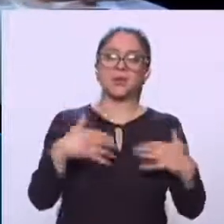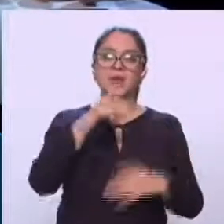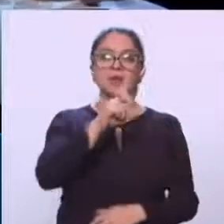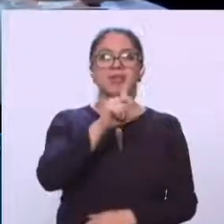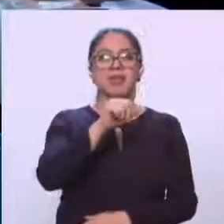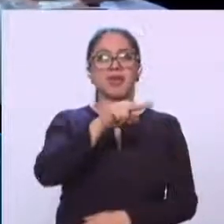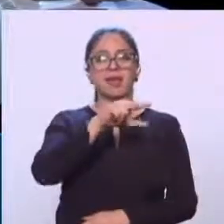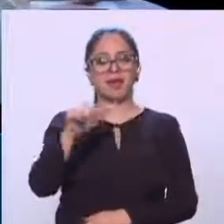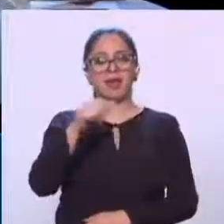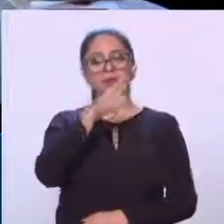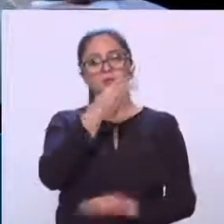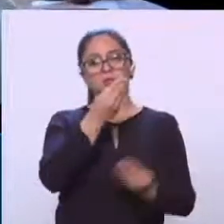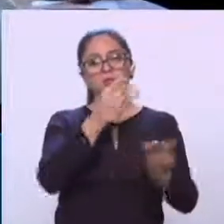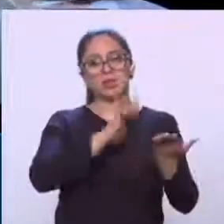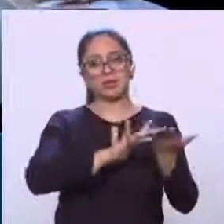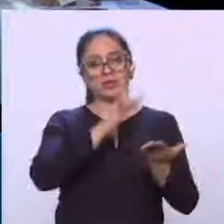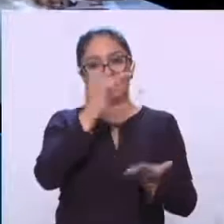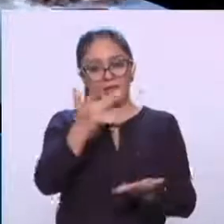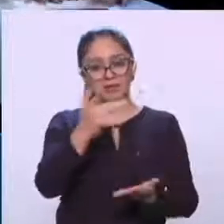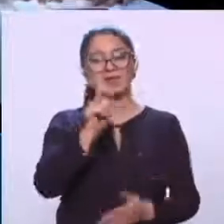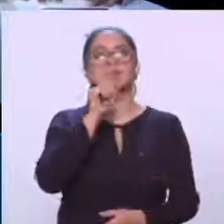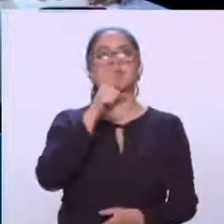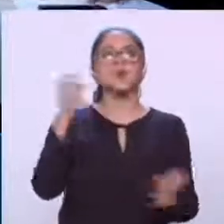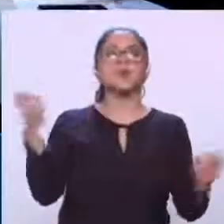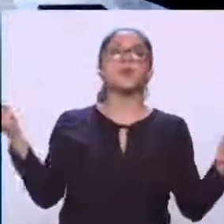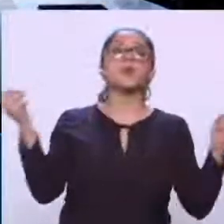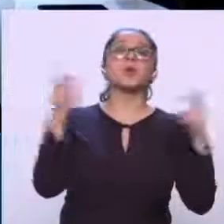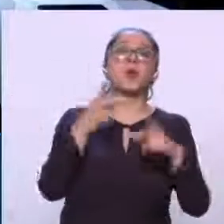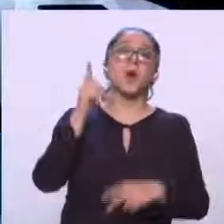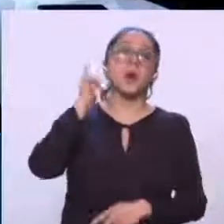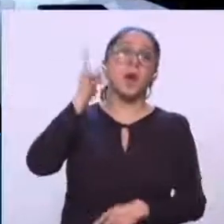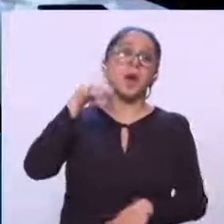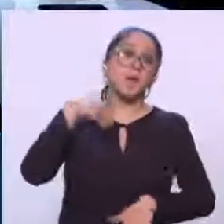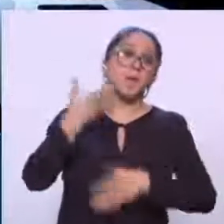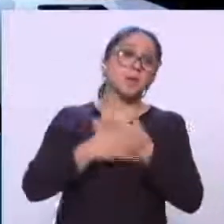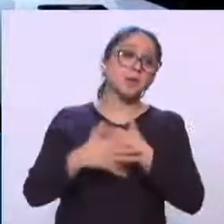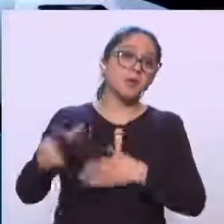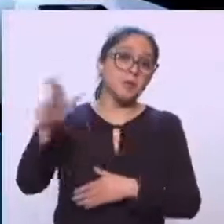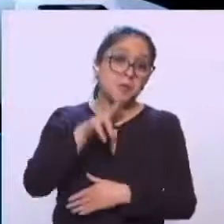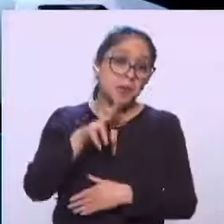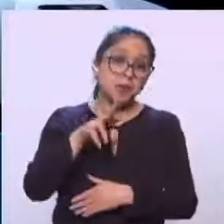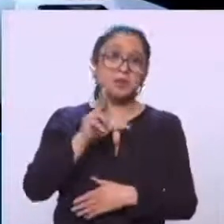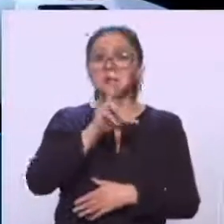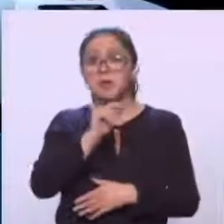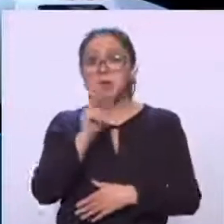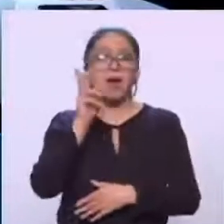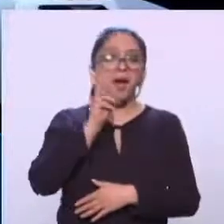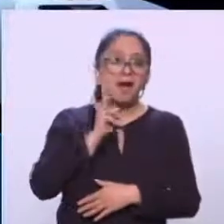muchas gracias por estar con nosotros y nos vemos, espero que el próximo martes y si no muy pronto, querida. Sí, yo también espero.